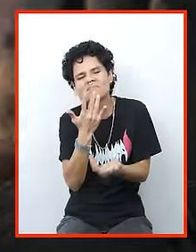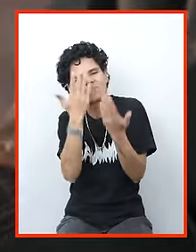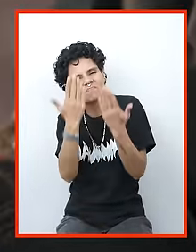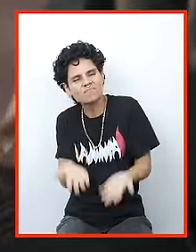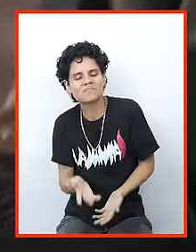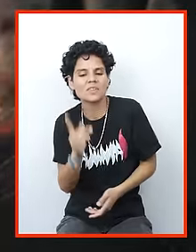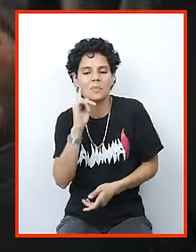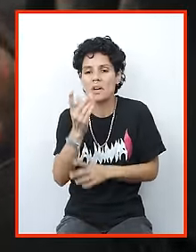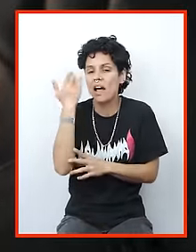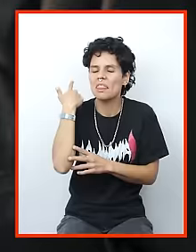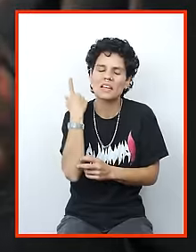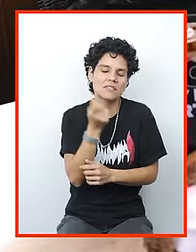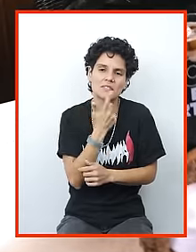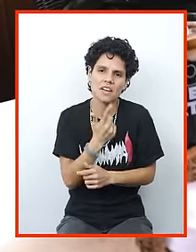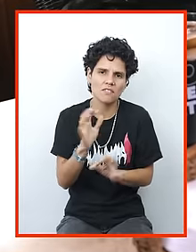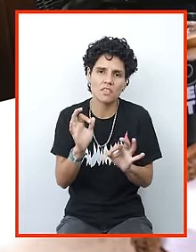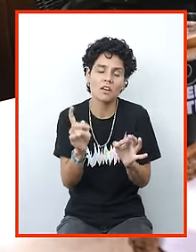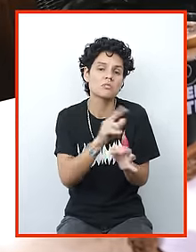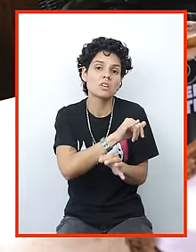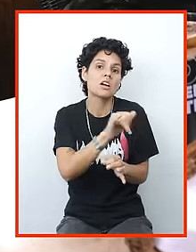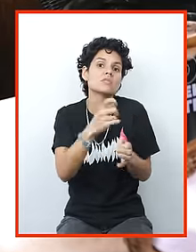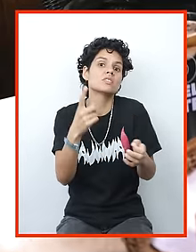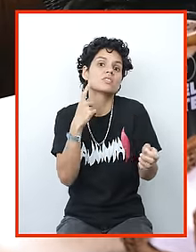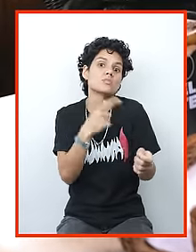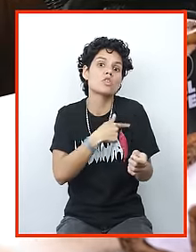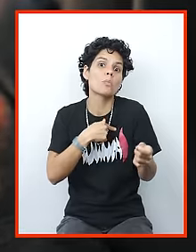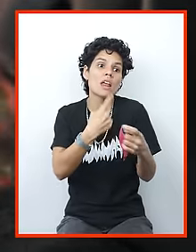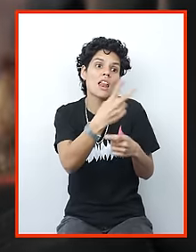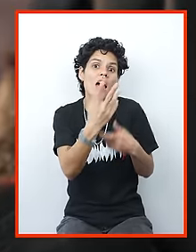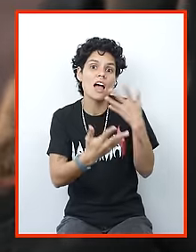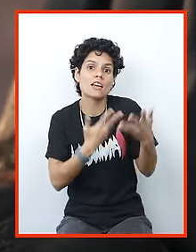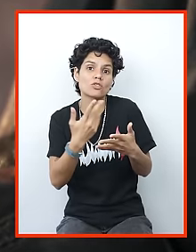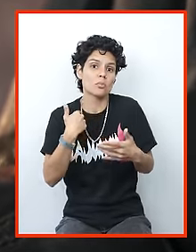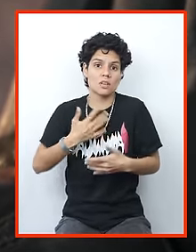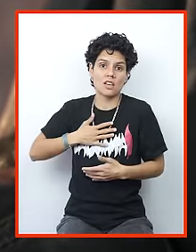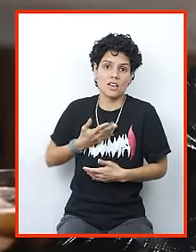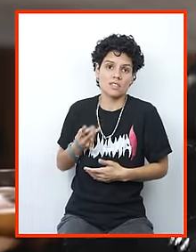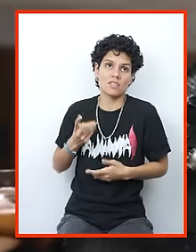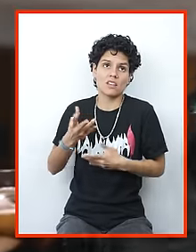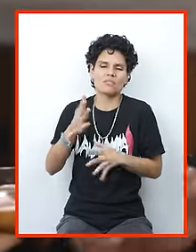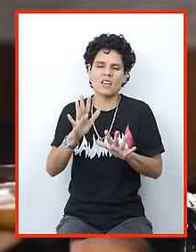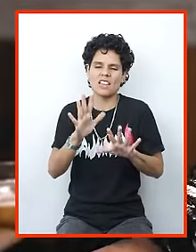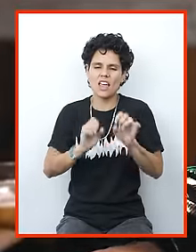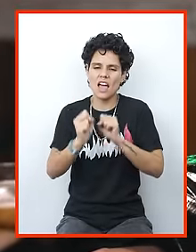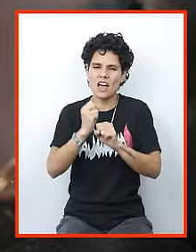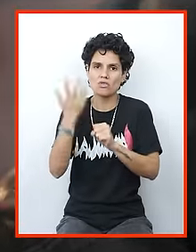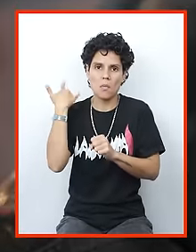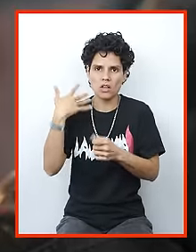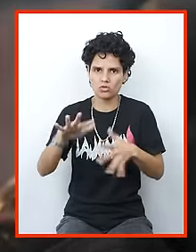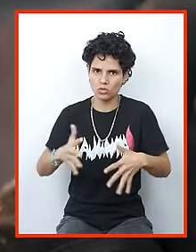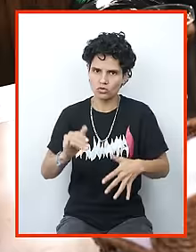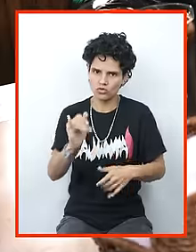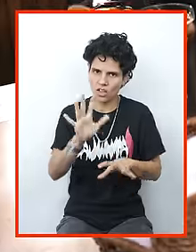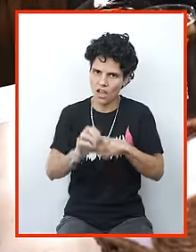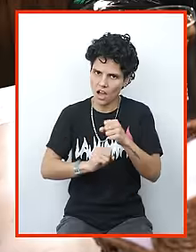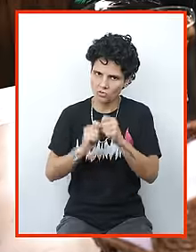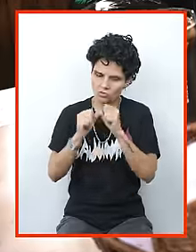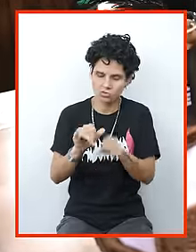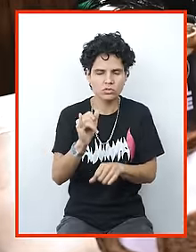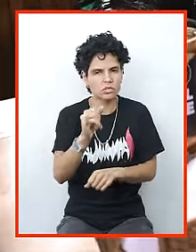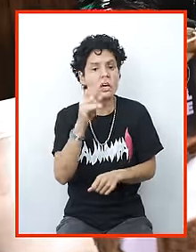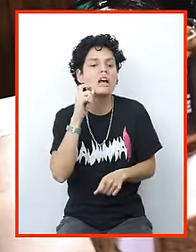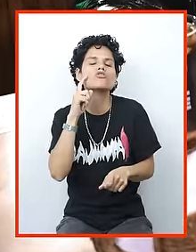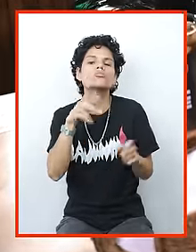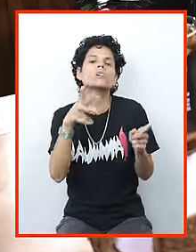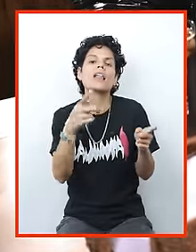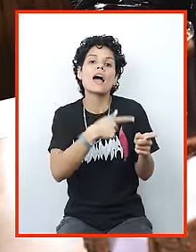ese tiempo como que, en ese tiempo sonaba bacán. Y al final me quedé con ese nombre y de ahí en adelante como que bregué con ese nombre, ¿no? ¿Y eso hace como 10 años? Más o menos, sí. O sea, igual tú tenés